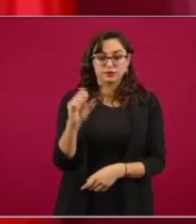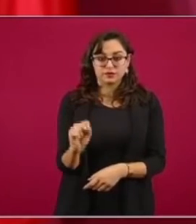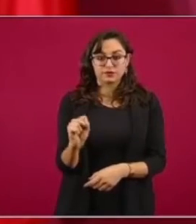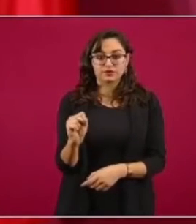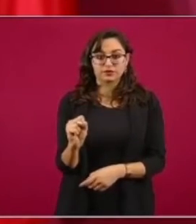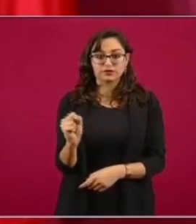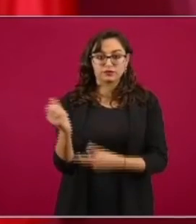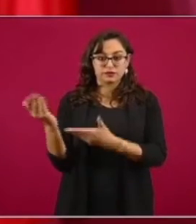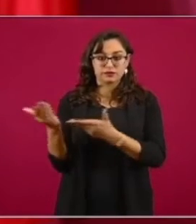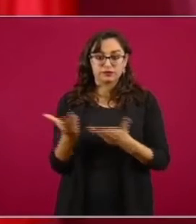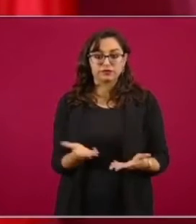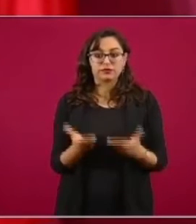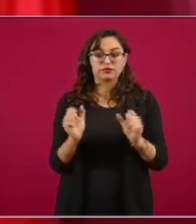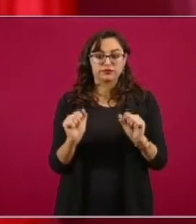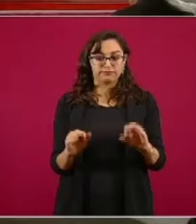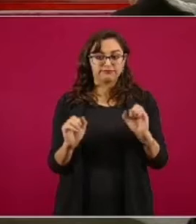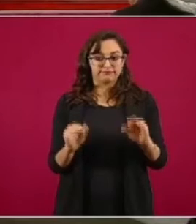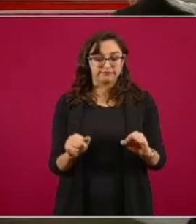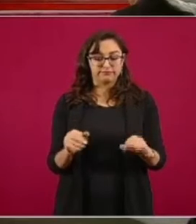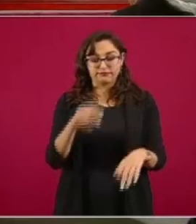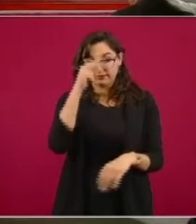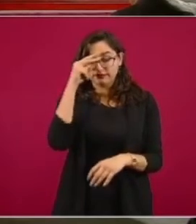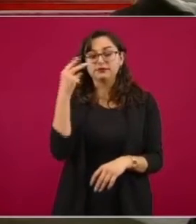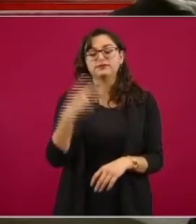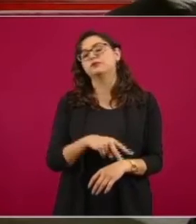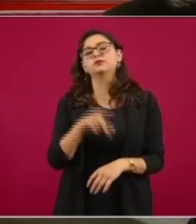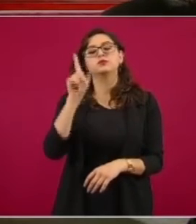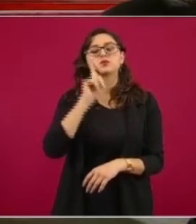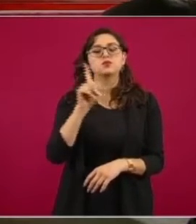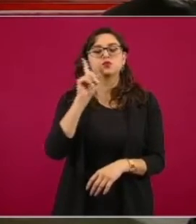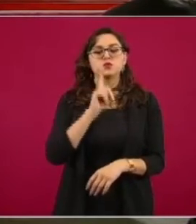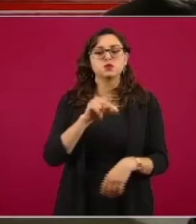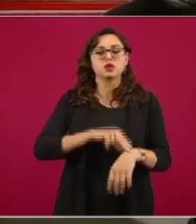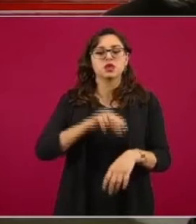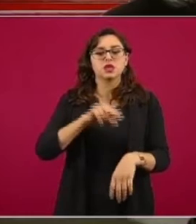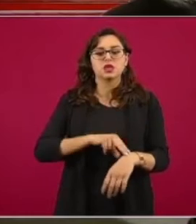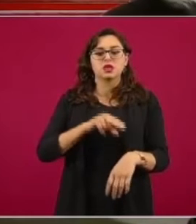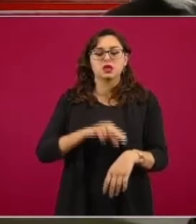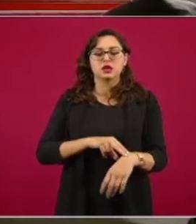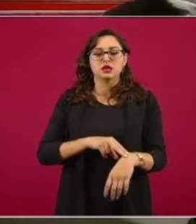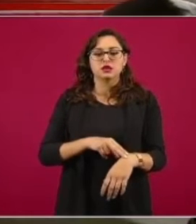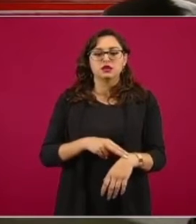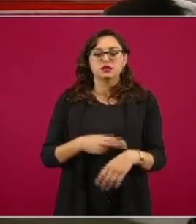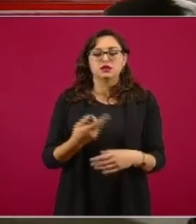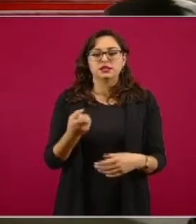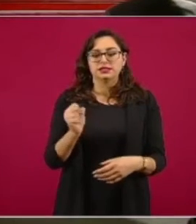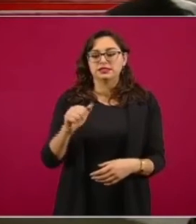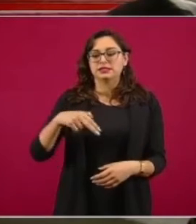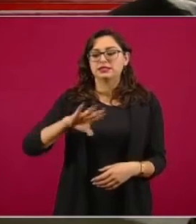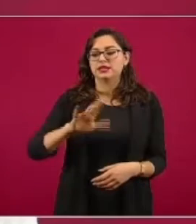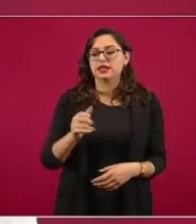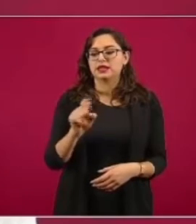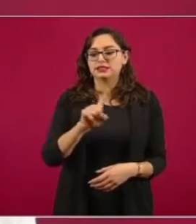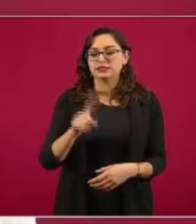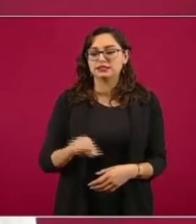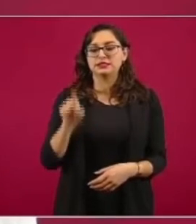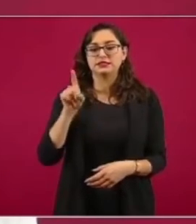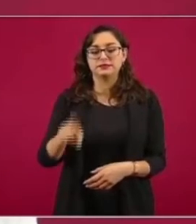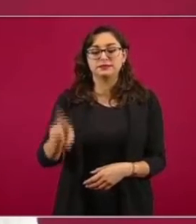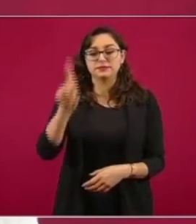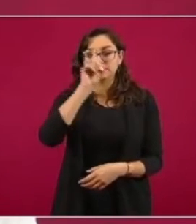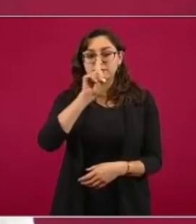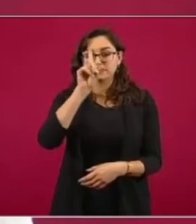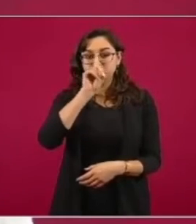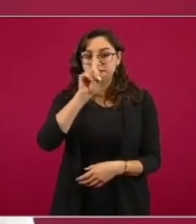de la Salud en la Oficina de México, la doctora María de Jesús Sánchez Martín, quien es la asesora sobre enfermedades